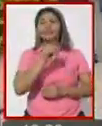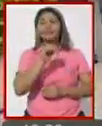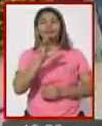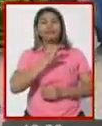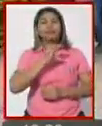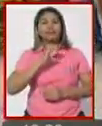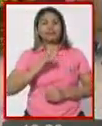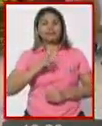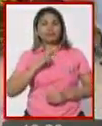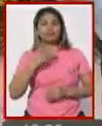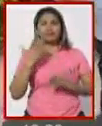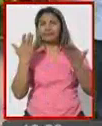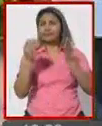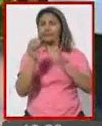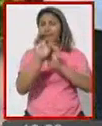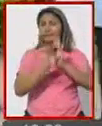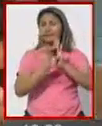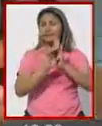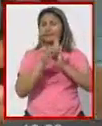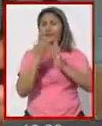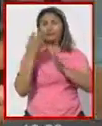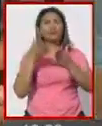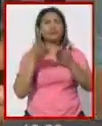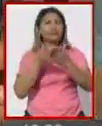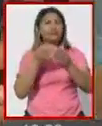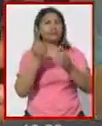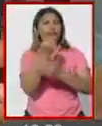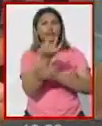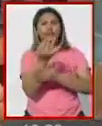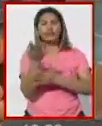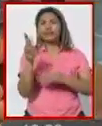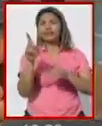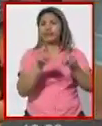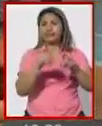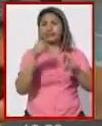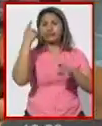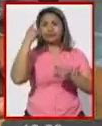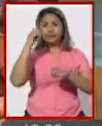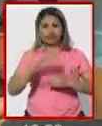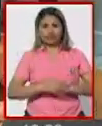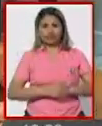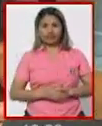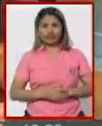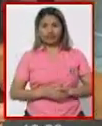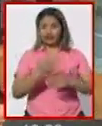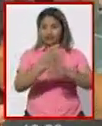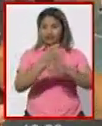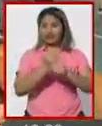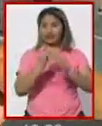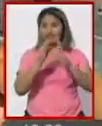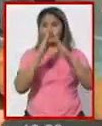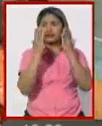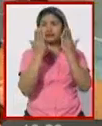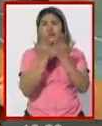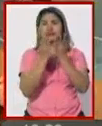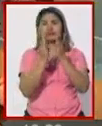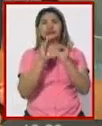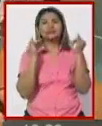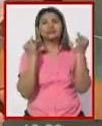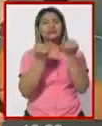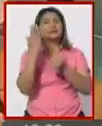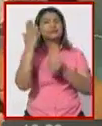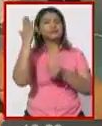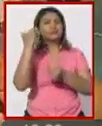constitucionales de los abogados, que a diario se lo ven vulnerado, y además también para recuperar el colegio institucionalmente,